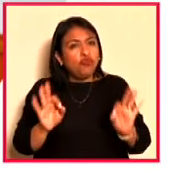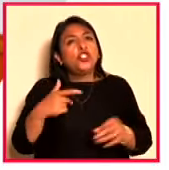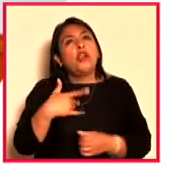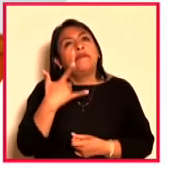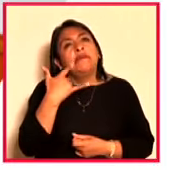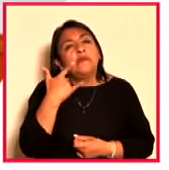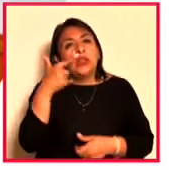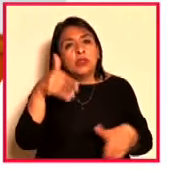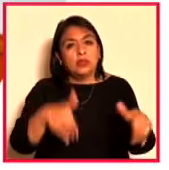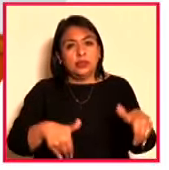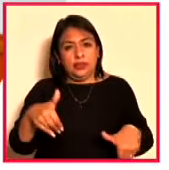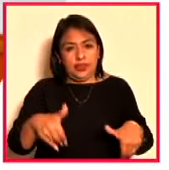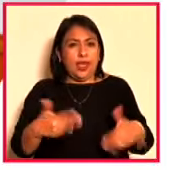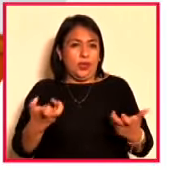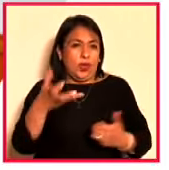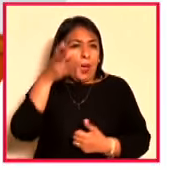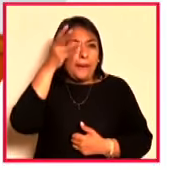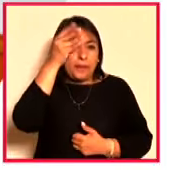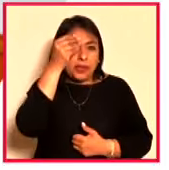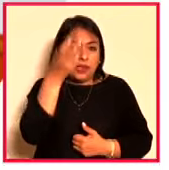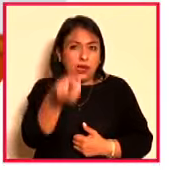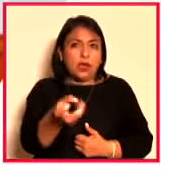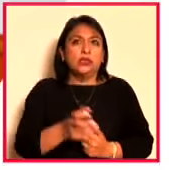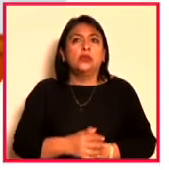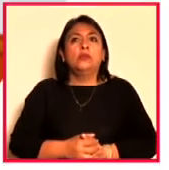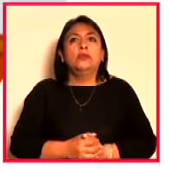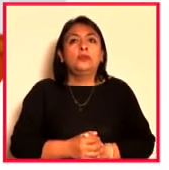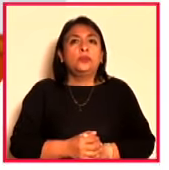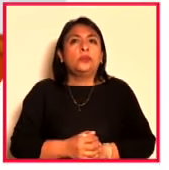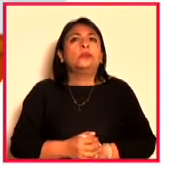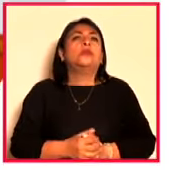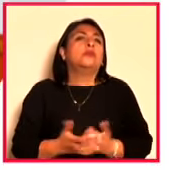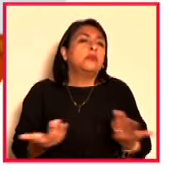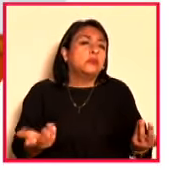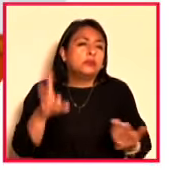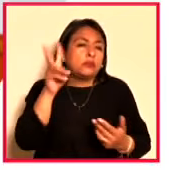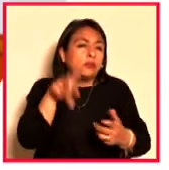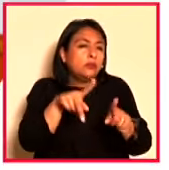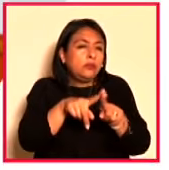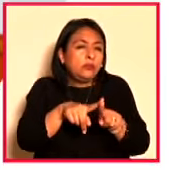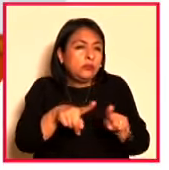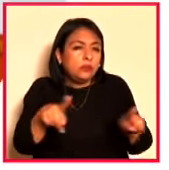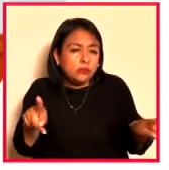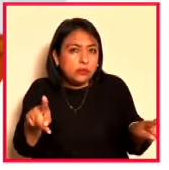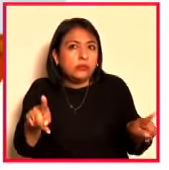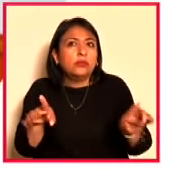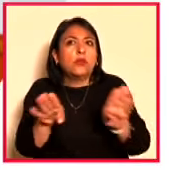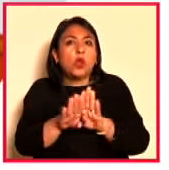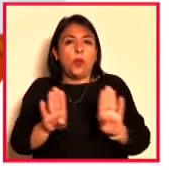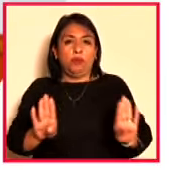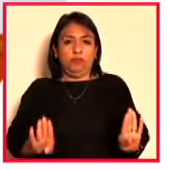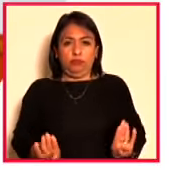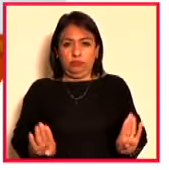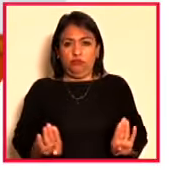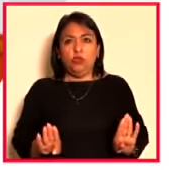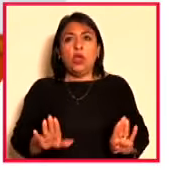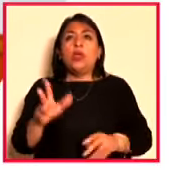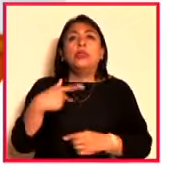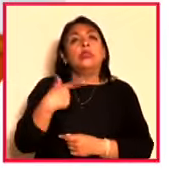teatro, ¿no? Porque qué gran diferencia hay de cómo te comportas frente al